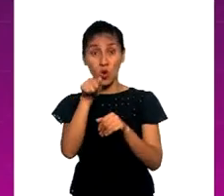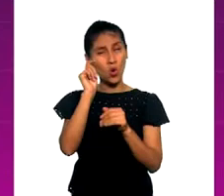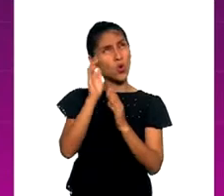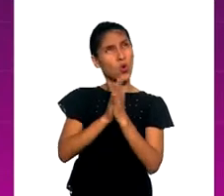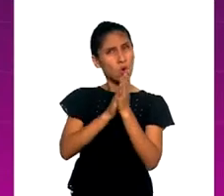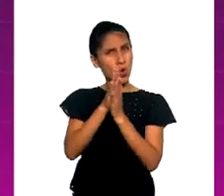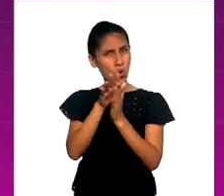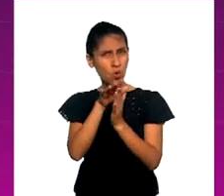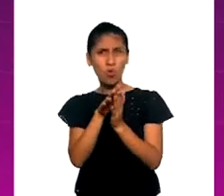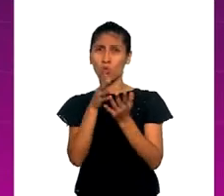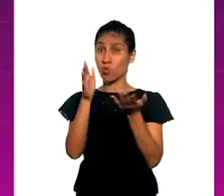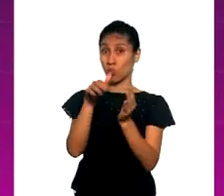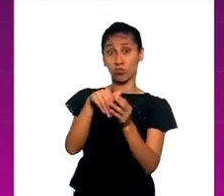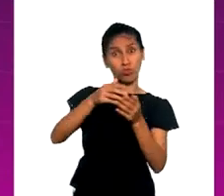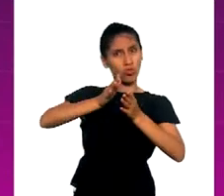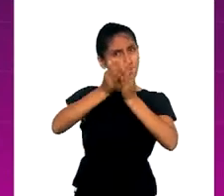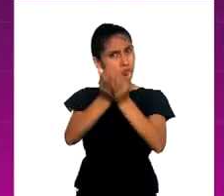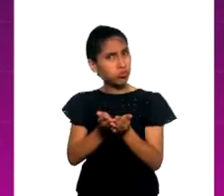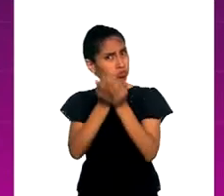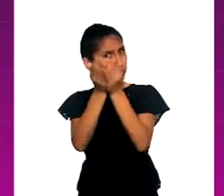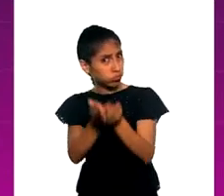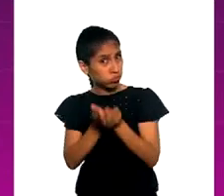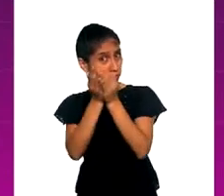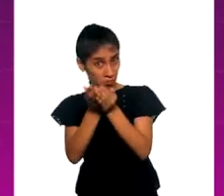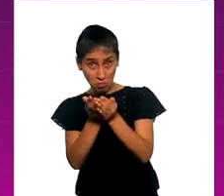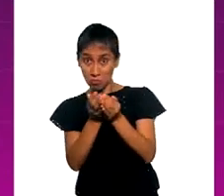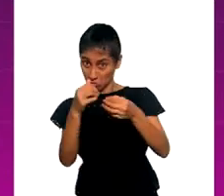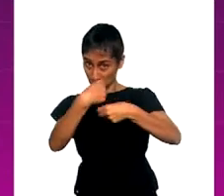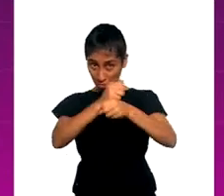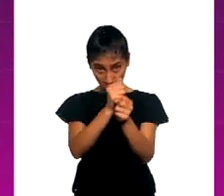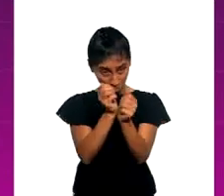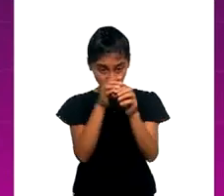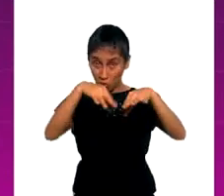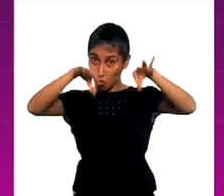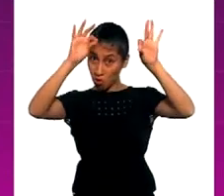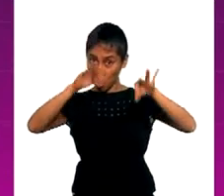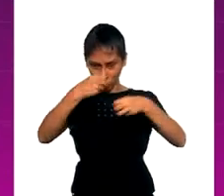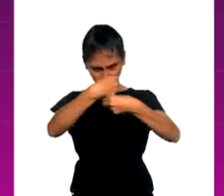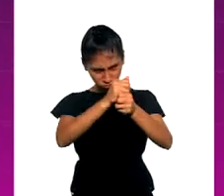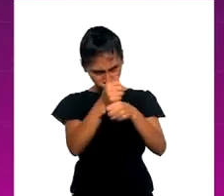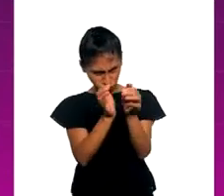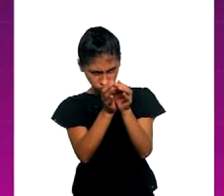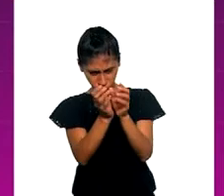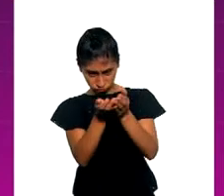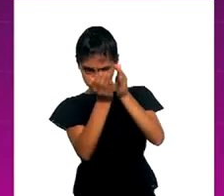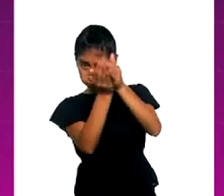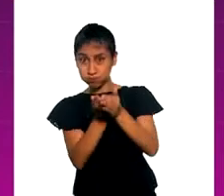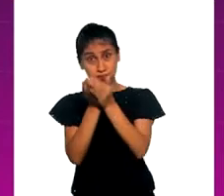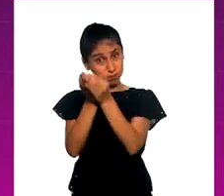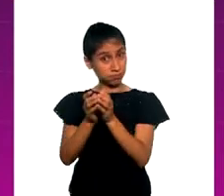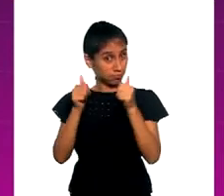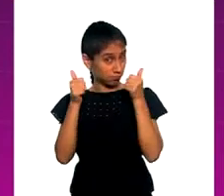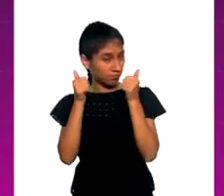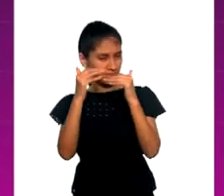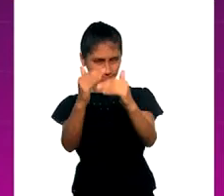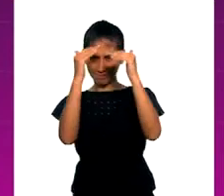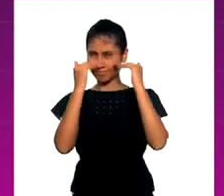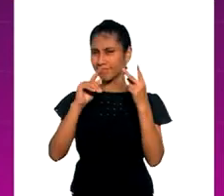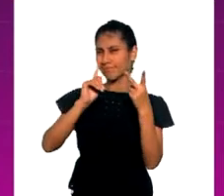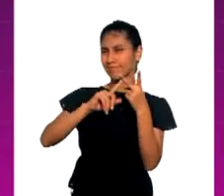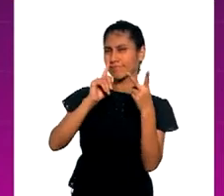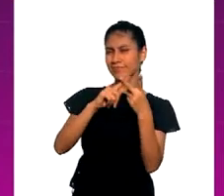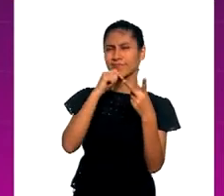siempre he querido ver uno me parece bien instrucción número 2